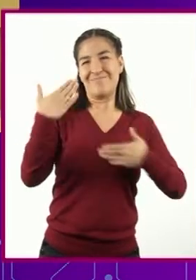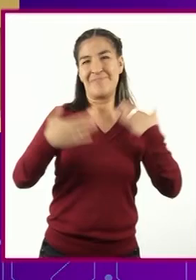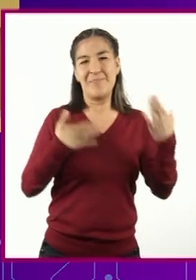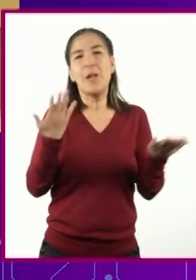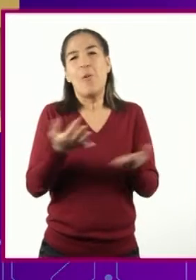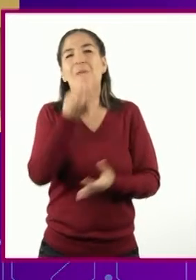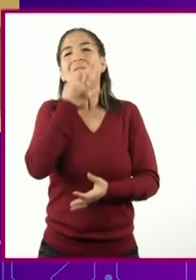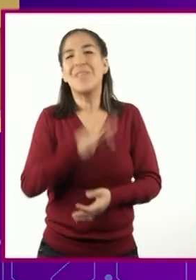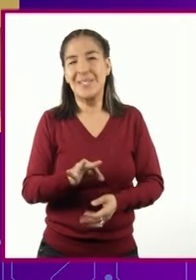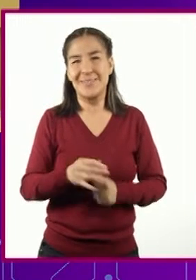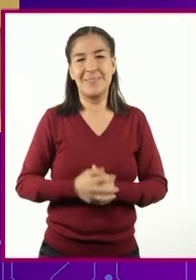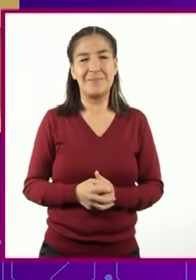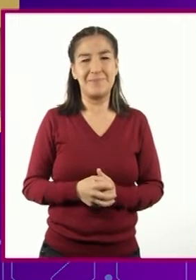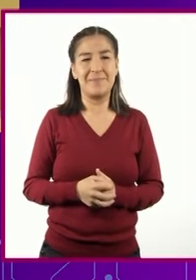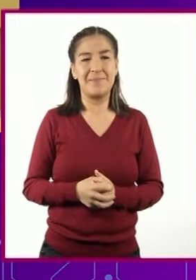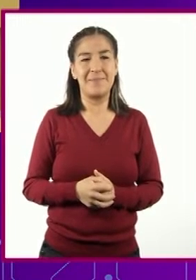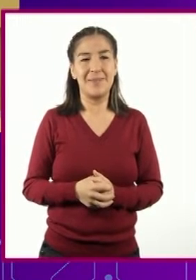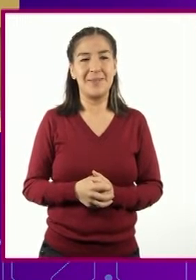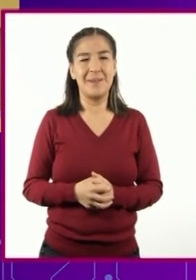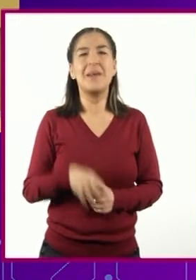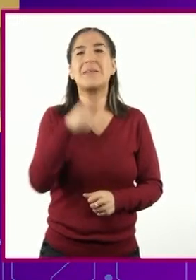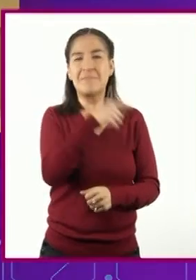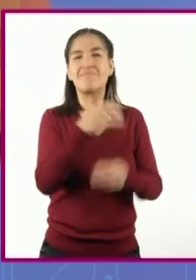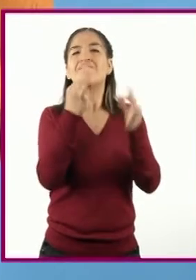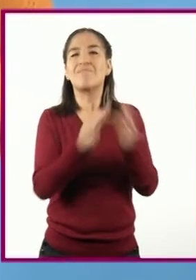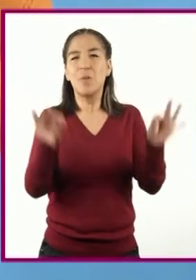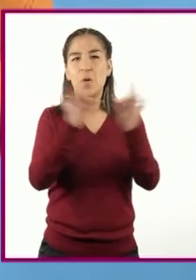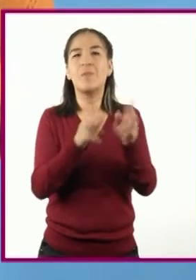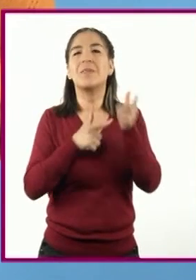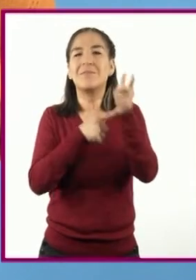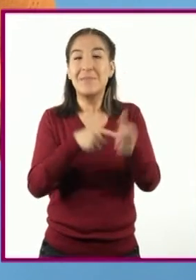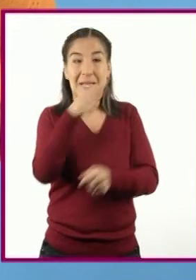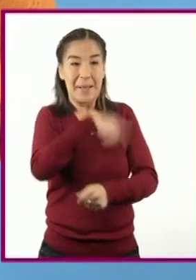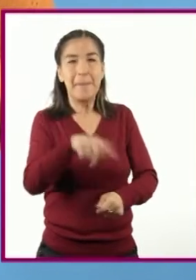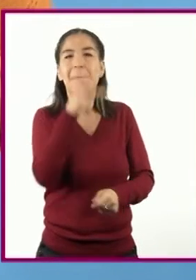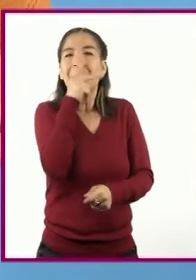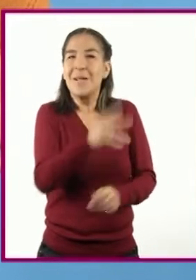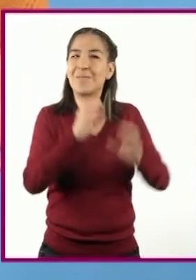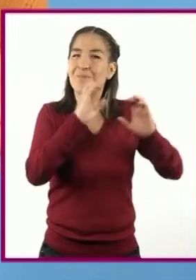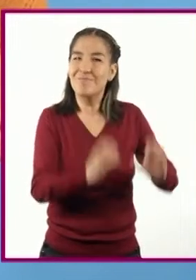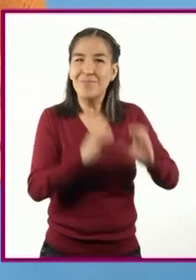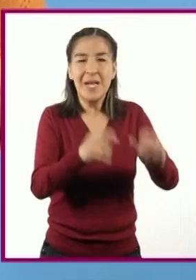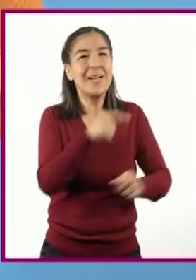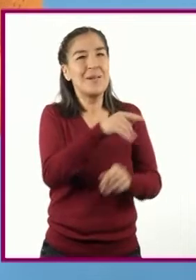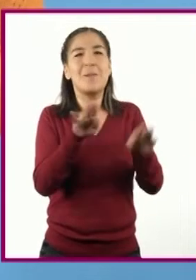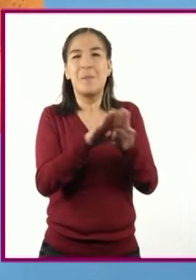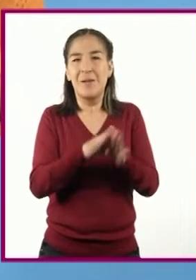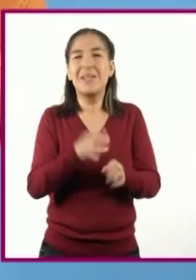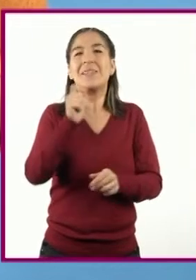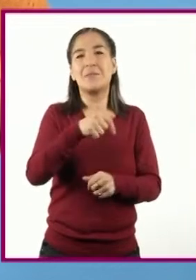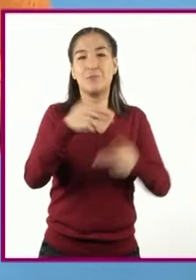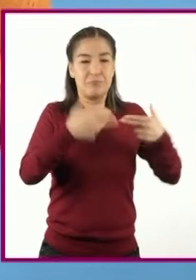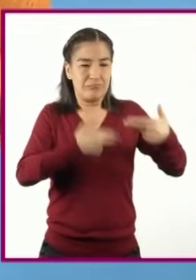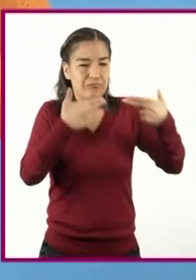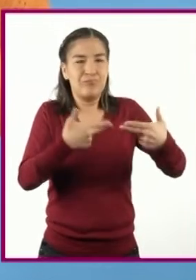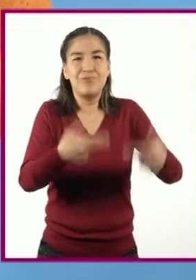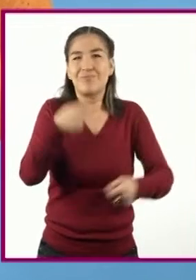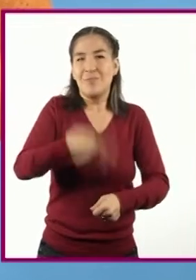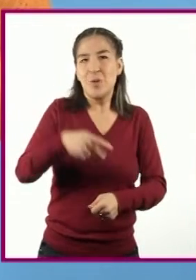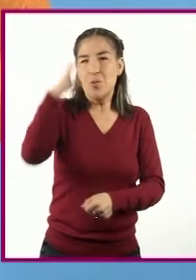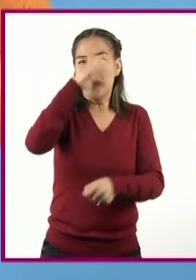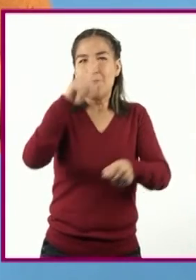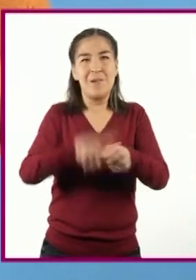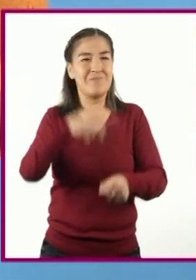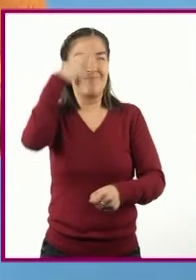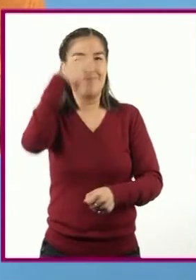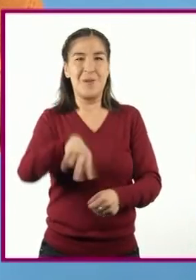o fiesta. Es importante seguir preservando estas palabras que sin duda son una herencia cultural de